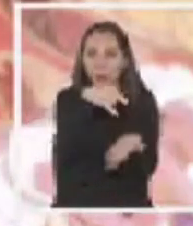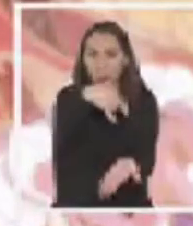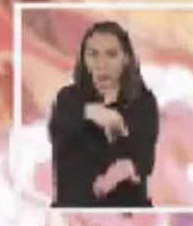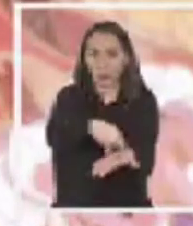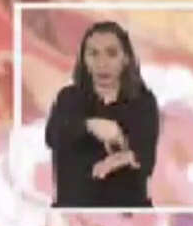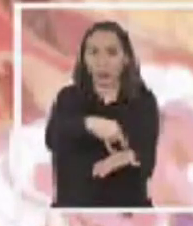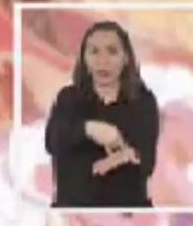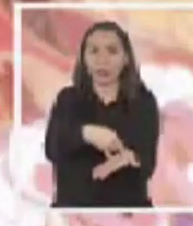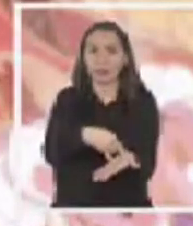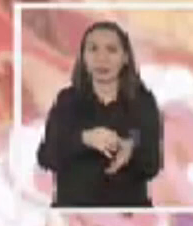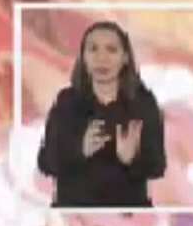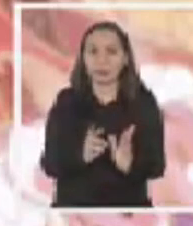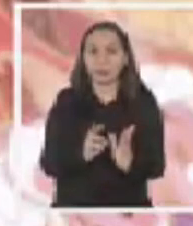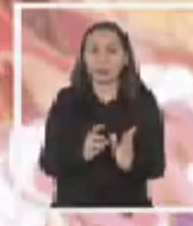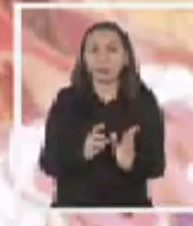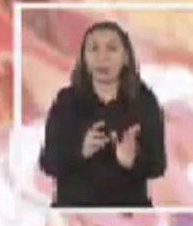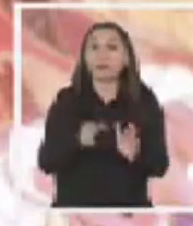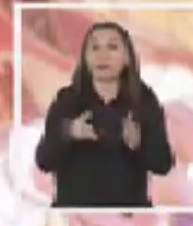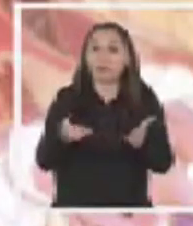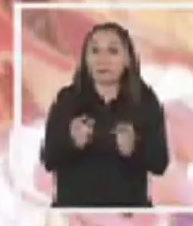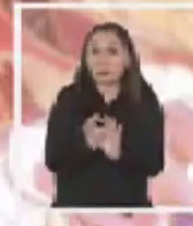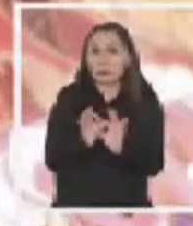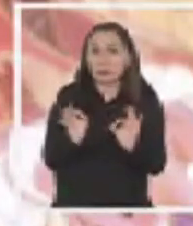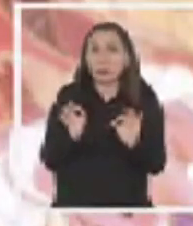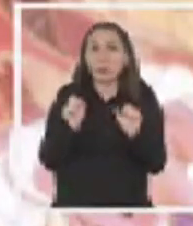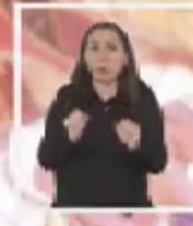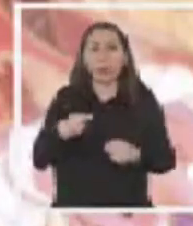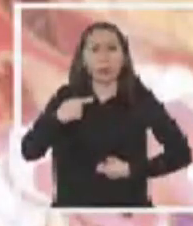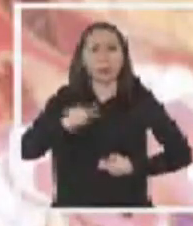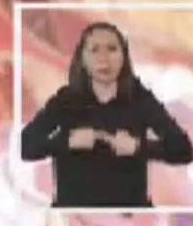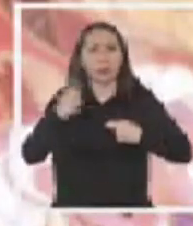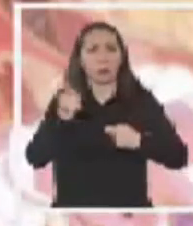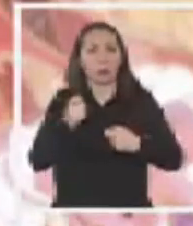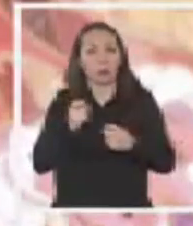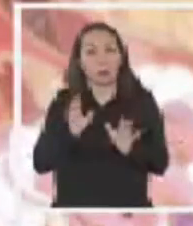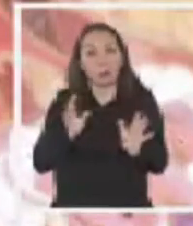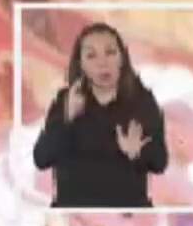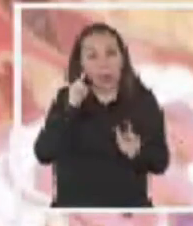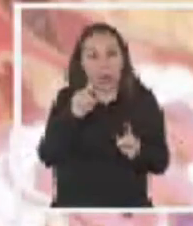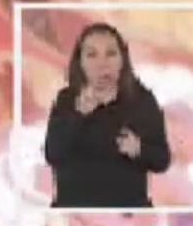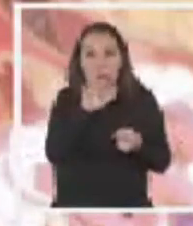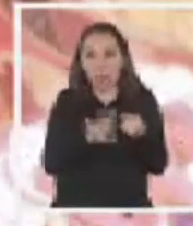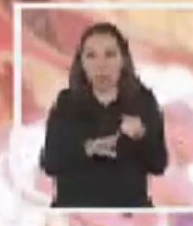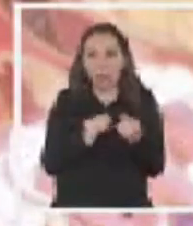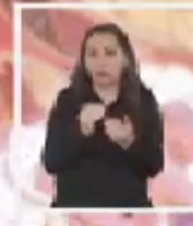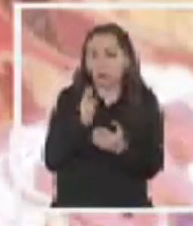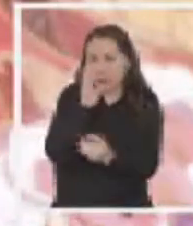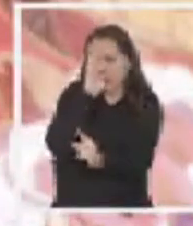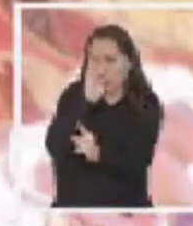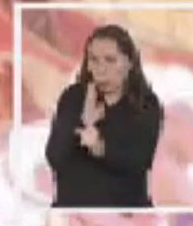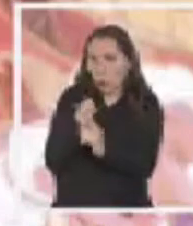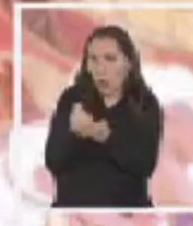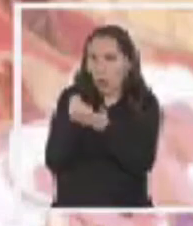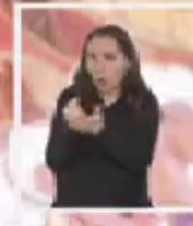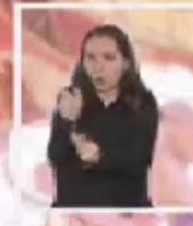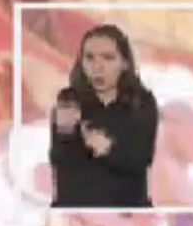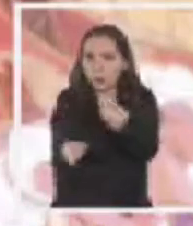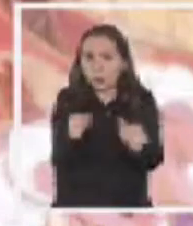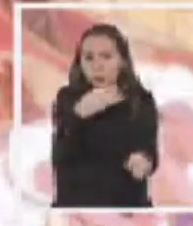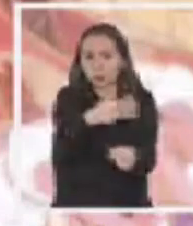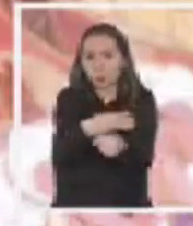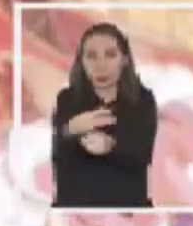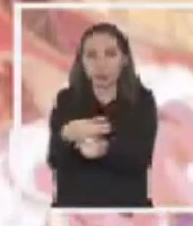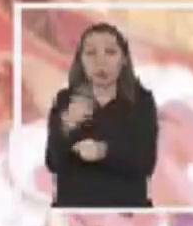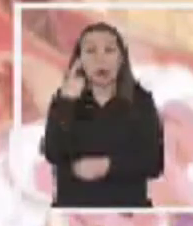congreso y yo creo que nadie Se podría poner algo de estas características que va en directa ayuda a las personas mayores